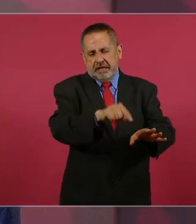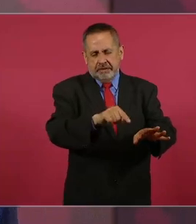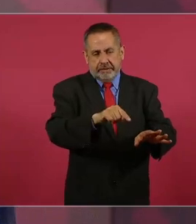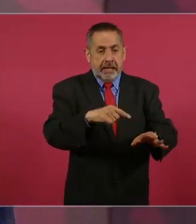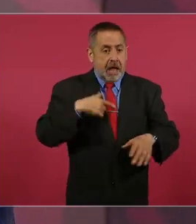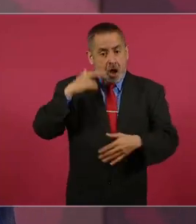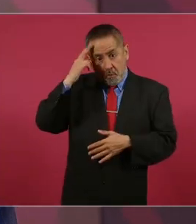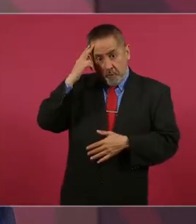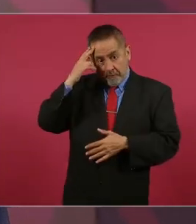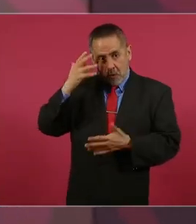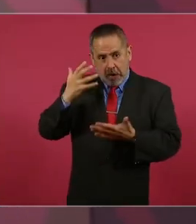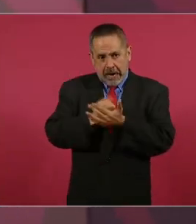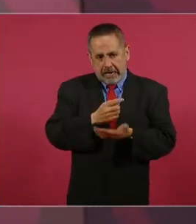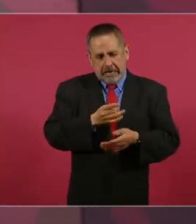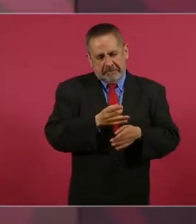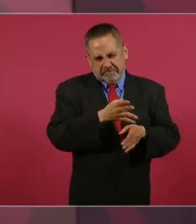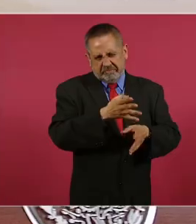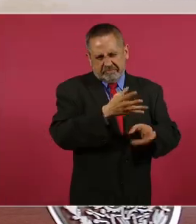en Tlaxcala.